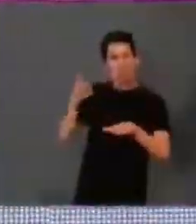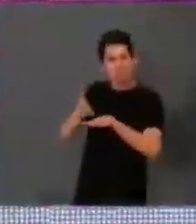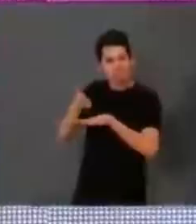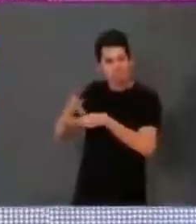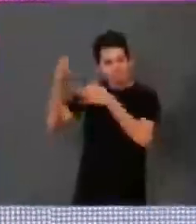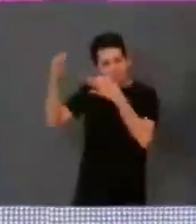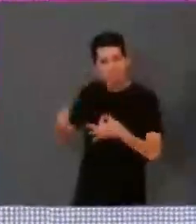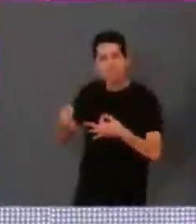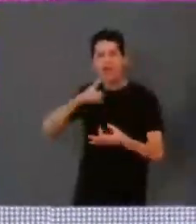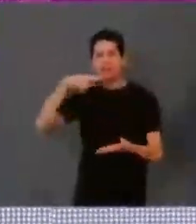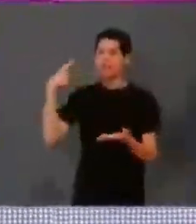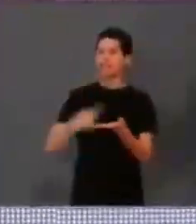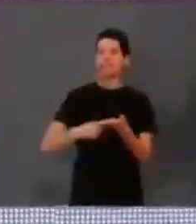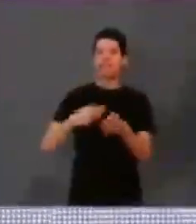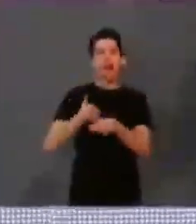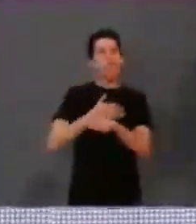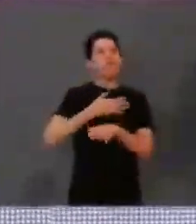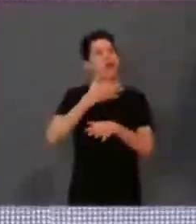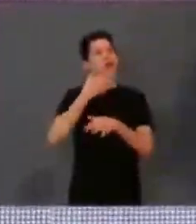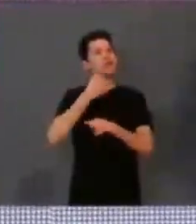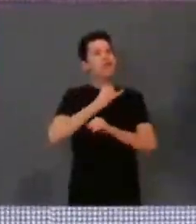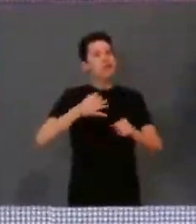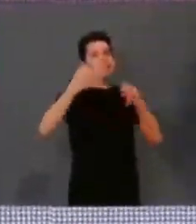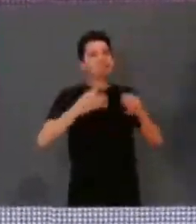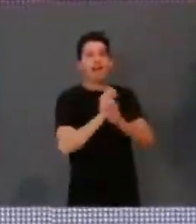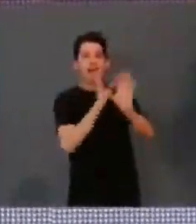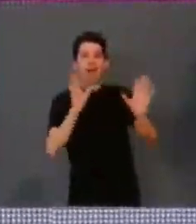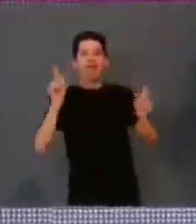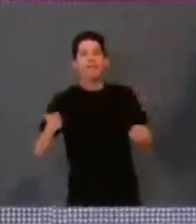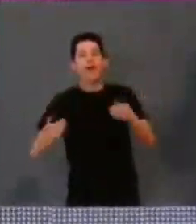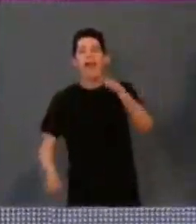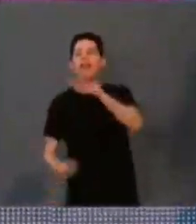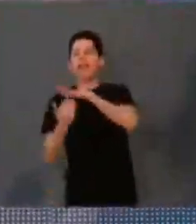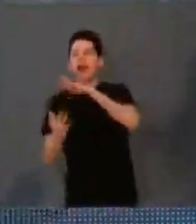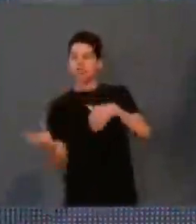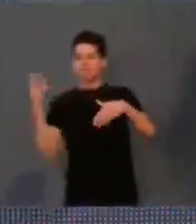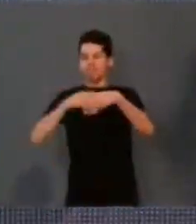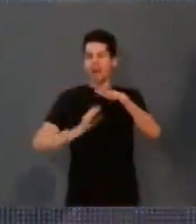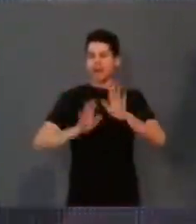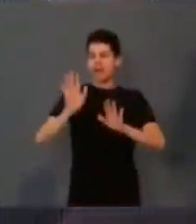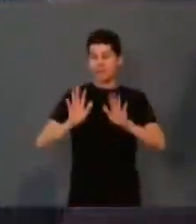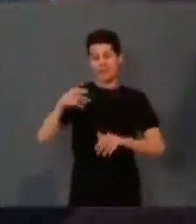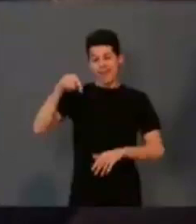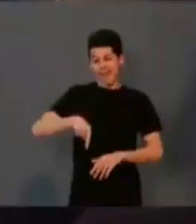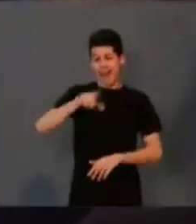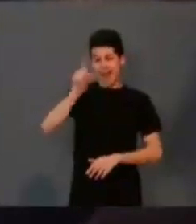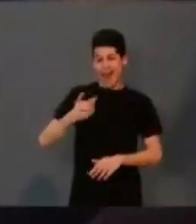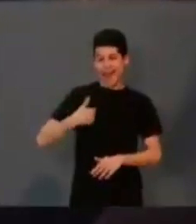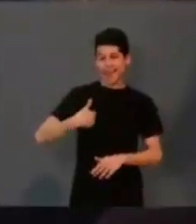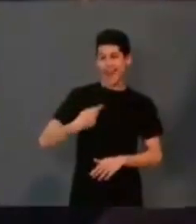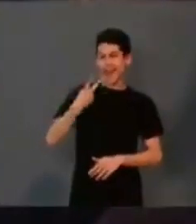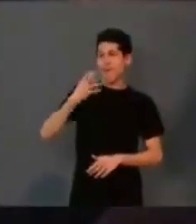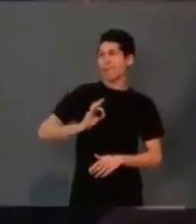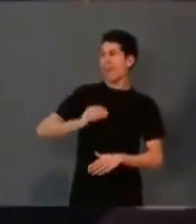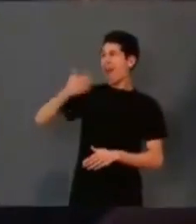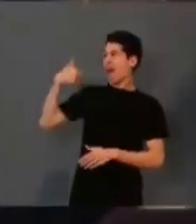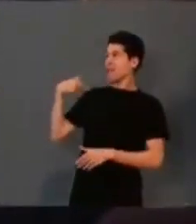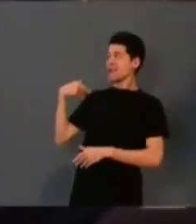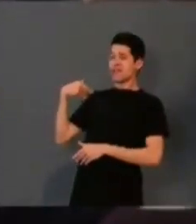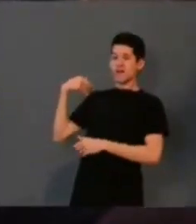informadas su liderazgo y participación y en el trabajo que venimos haciendo hace 20 años en el país este año También estamos